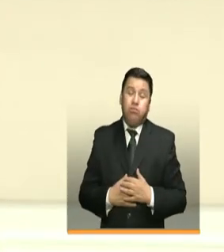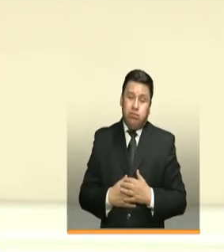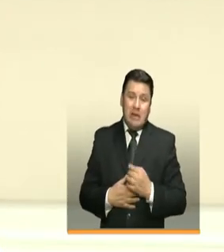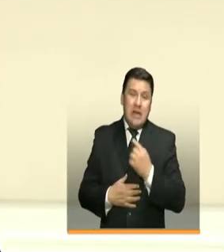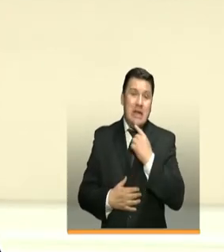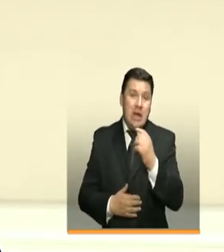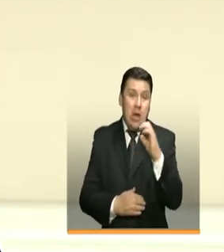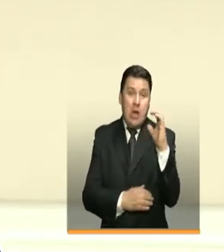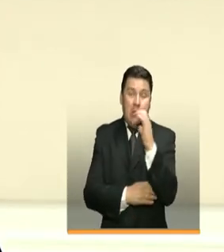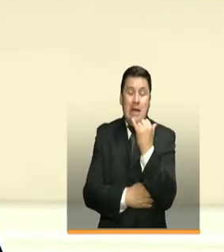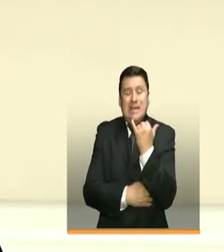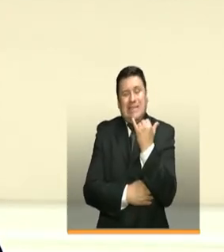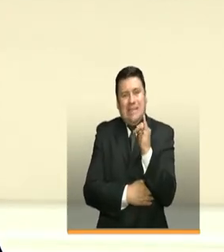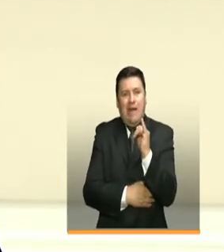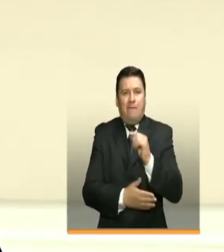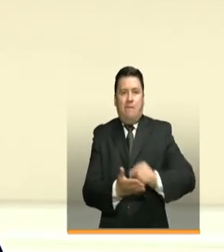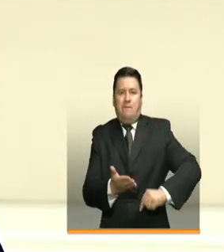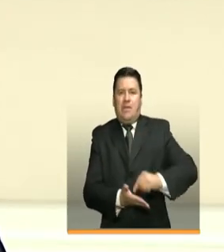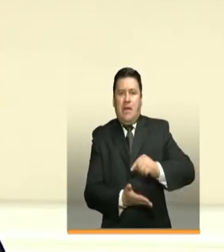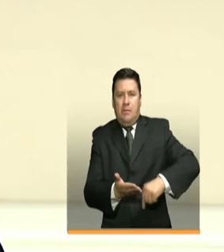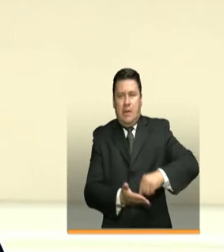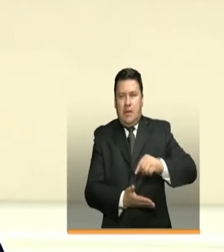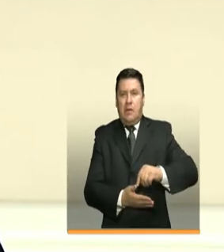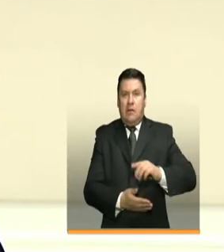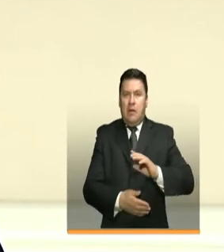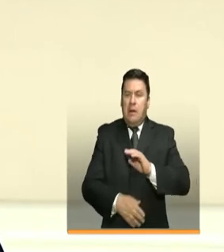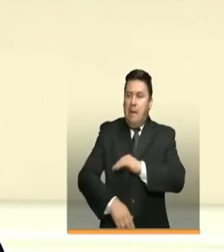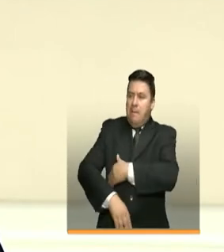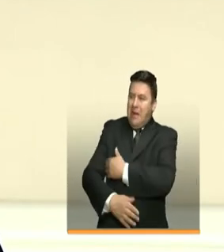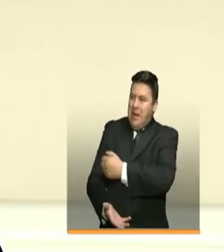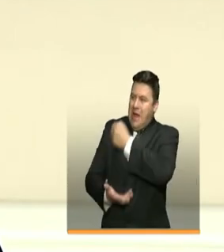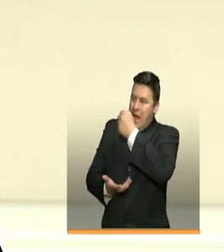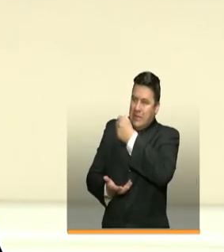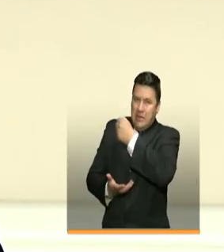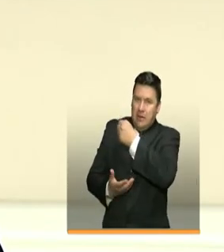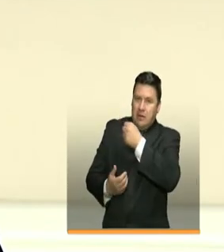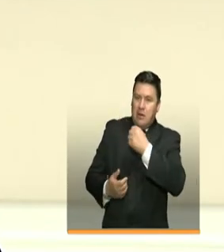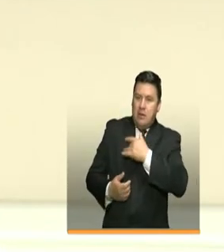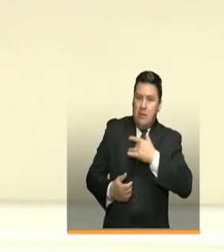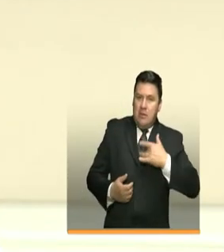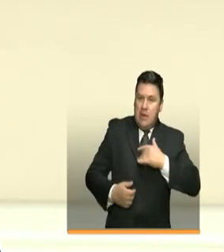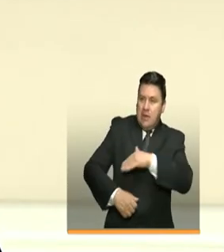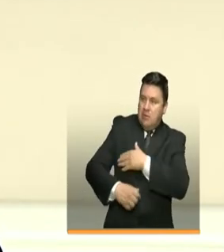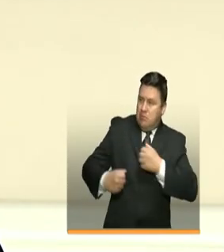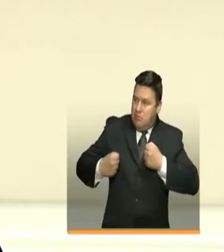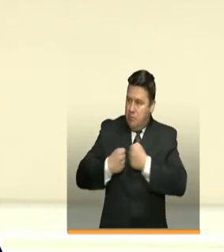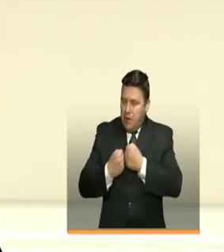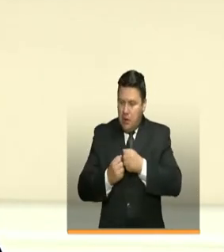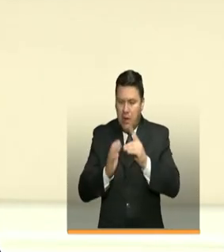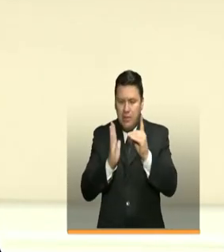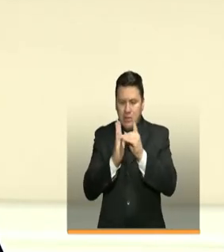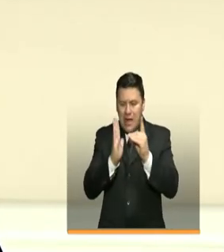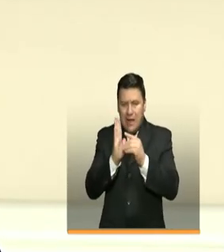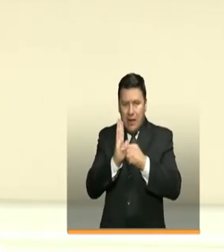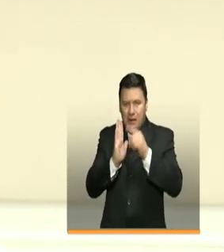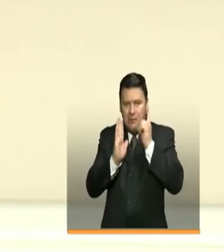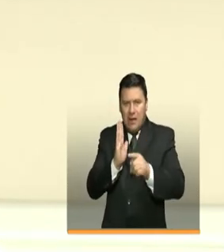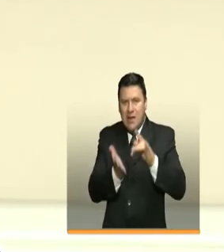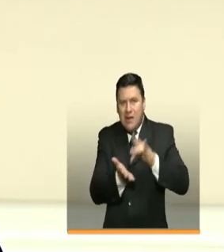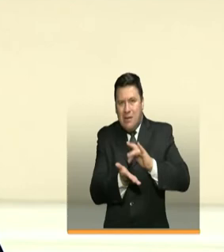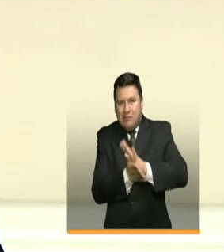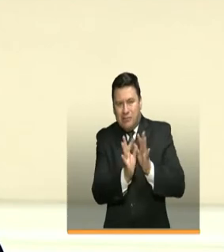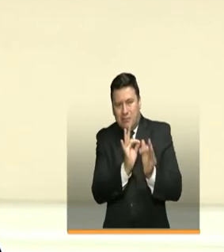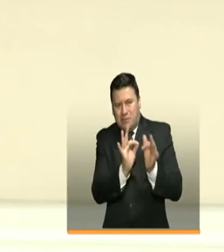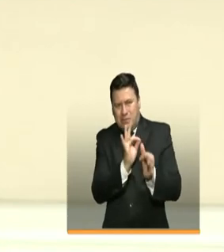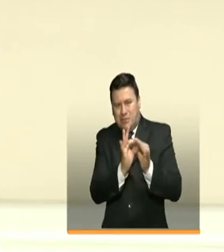país que hemos ya firmado tanto el ministro de Hacienda como el ministro de Salud el decreto que define los criterios para el saneamiento